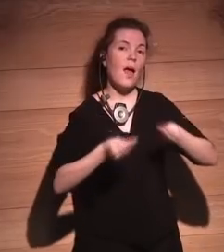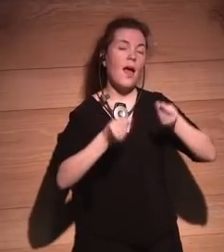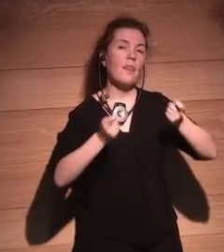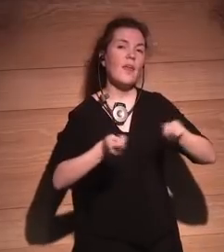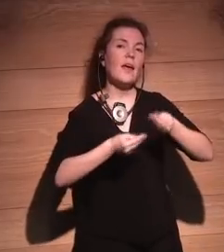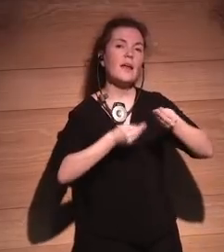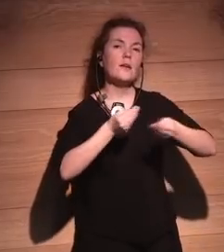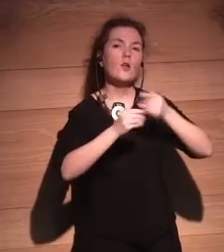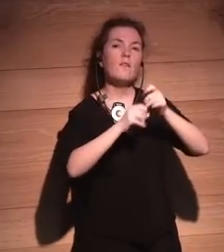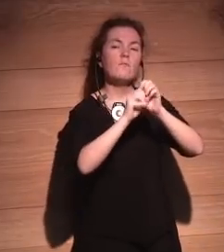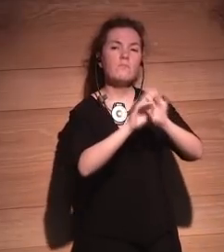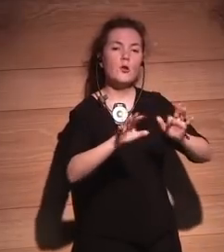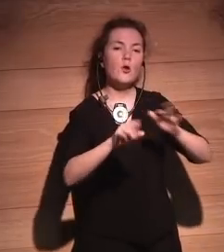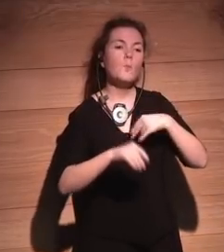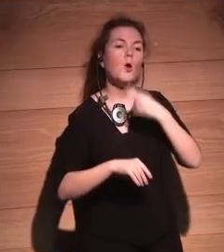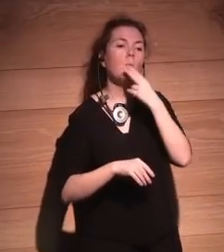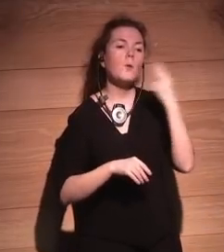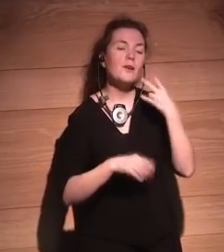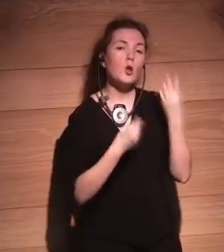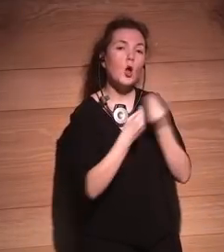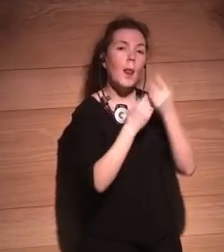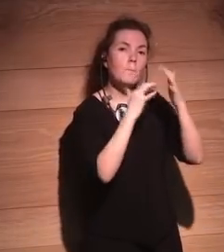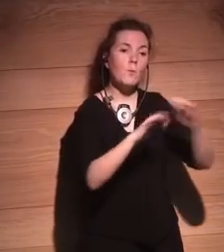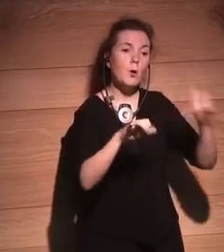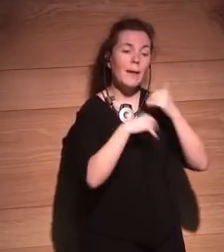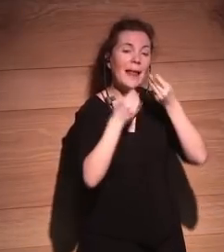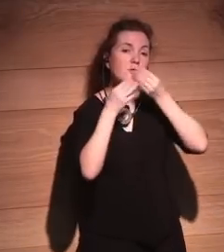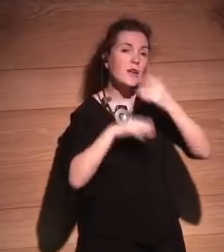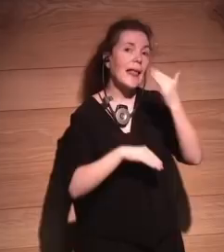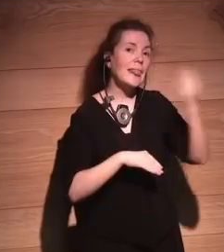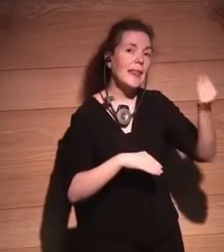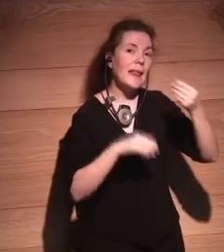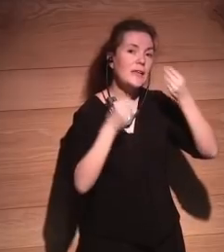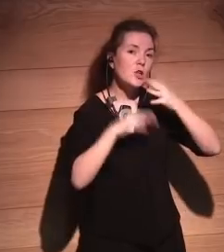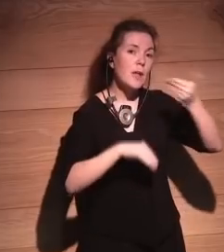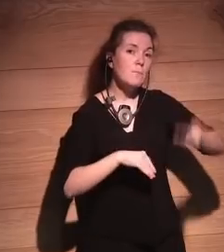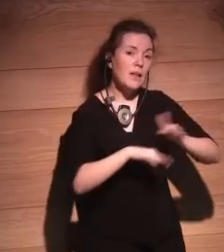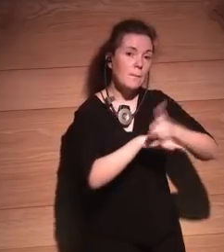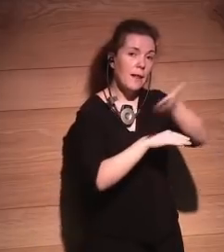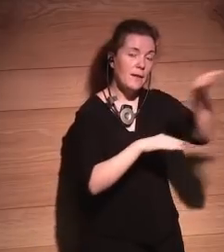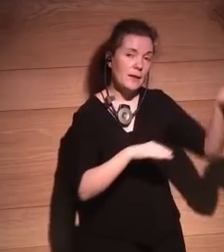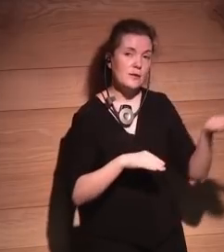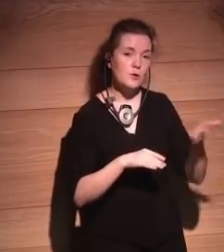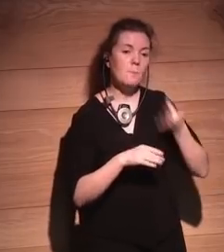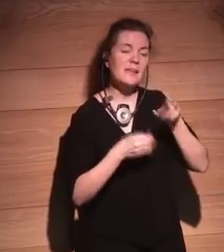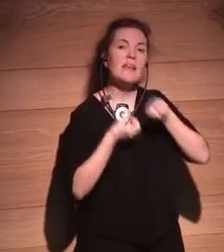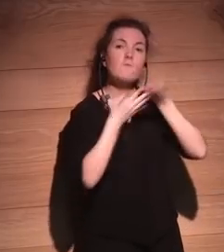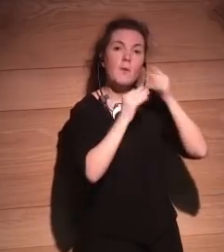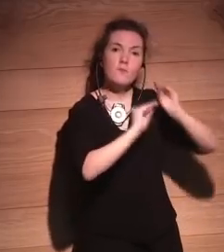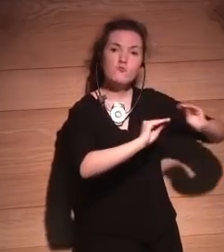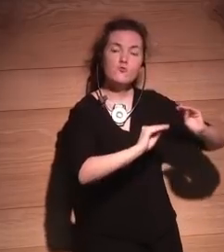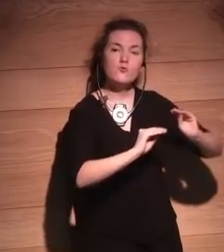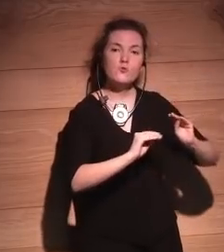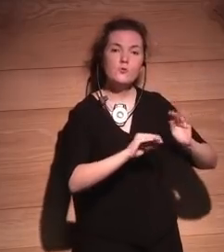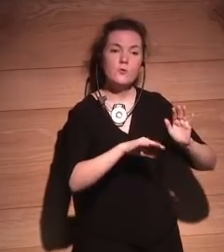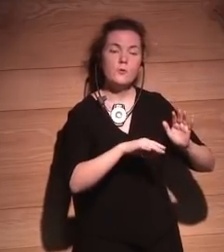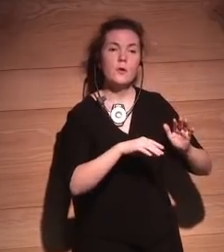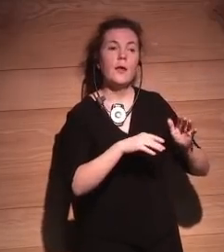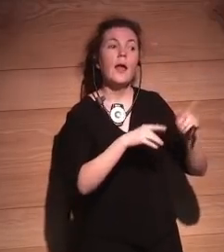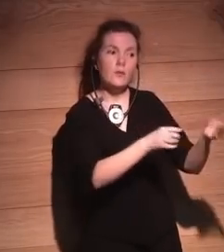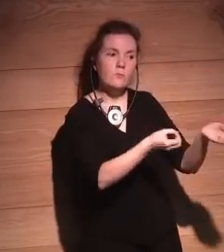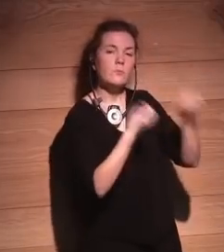podemos comprometernos con nuestro público para que entiendan las historias que realmente son relevantes para ellos, e información de ellos hacia nosotros,